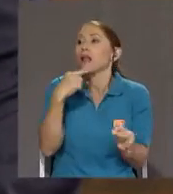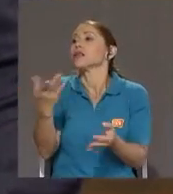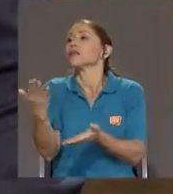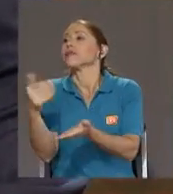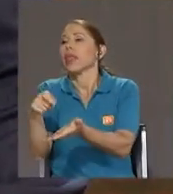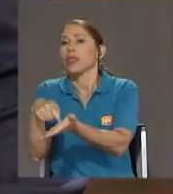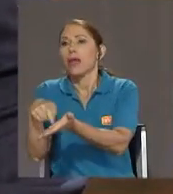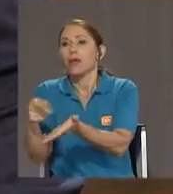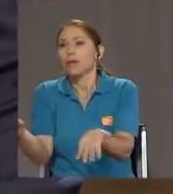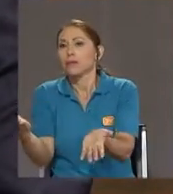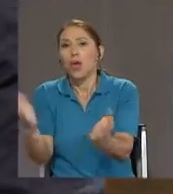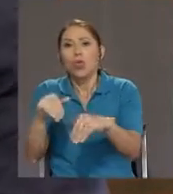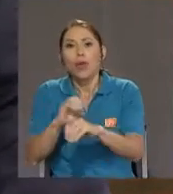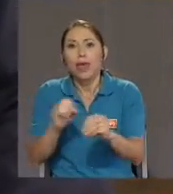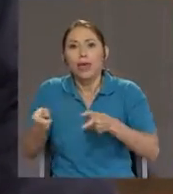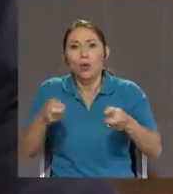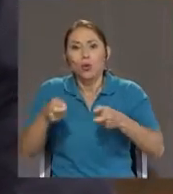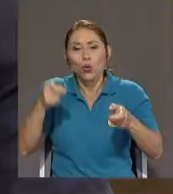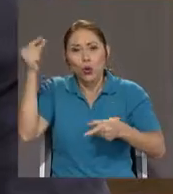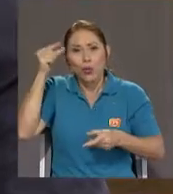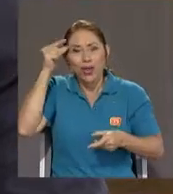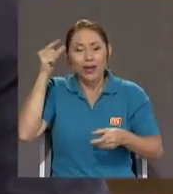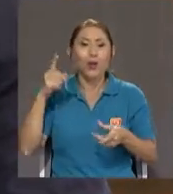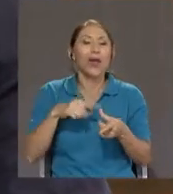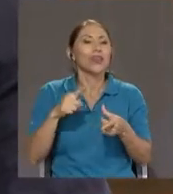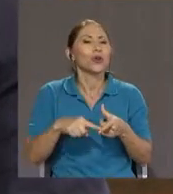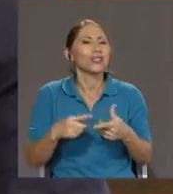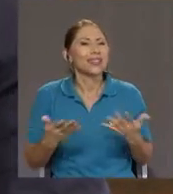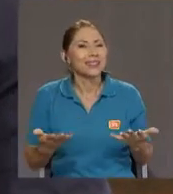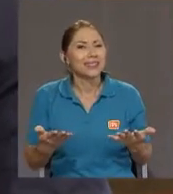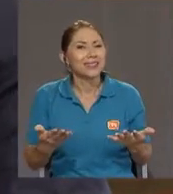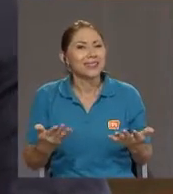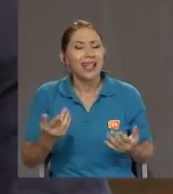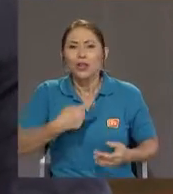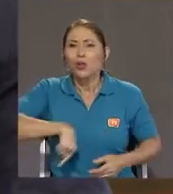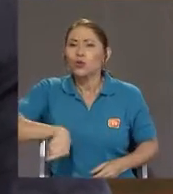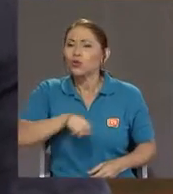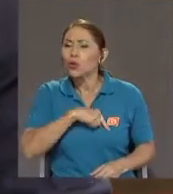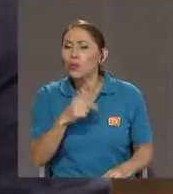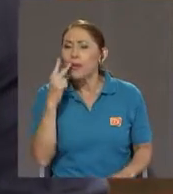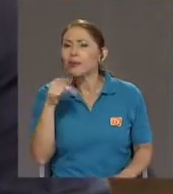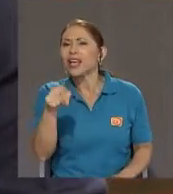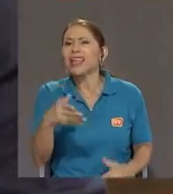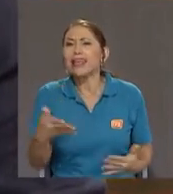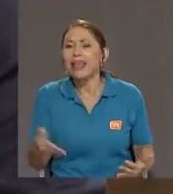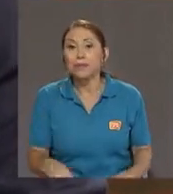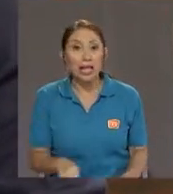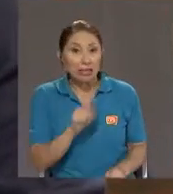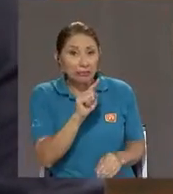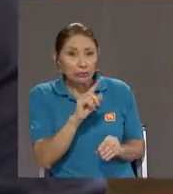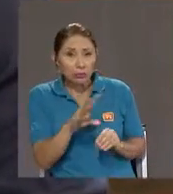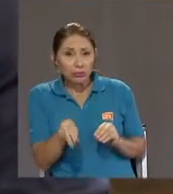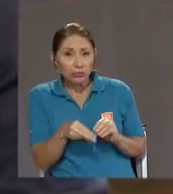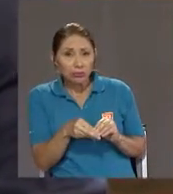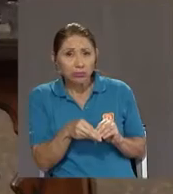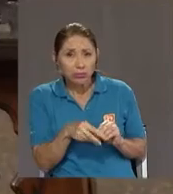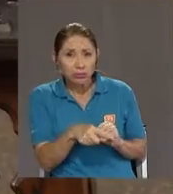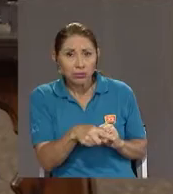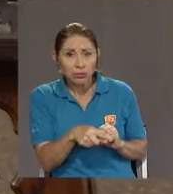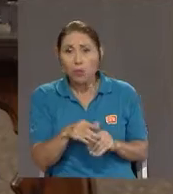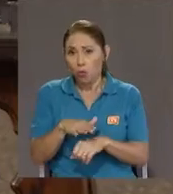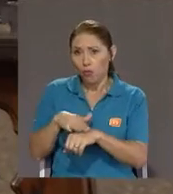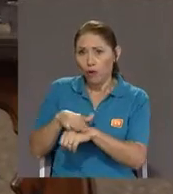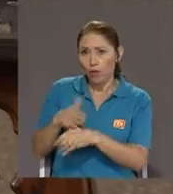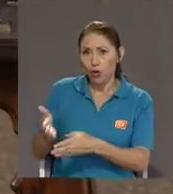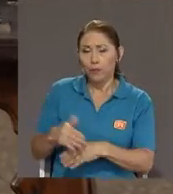sin ningún control por parte del gobierno. Pero entonces, ¿qué es lo que nos encontramos ahí? ¿Me deja hacer una pequeña nota de pie de página de eso? Por